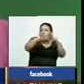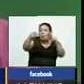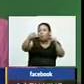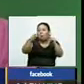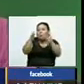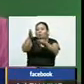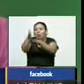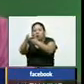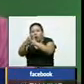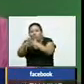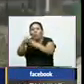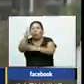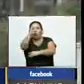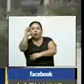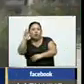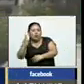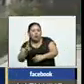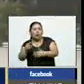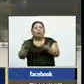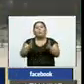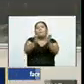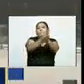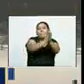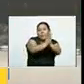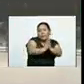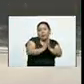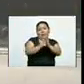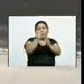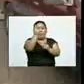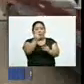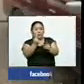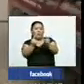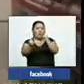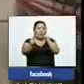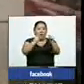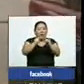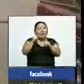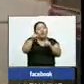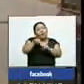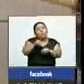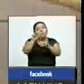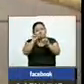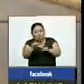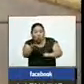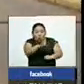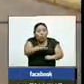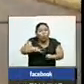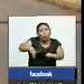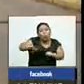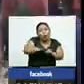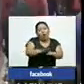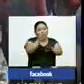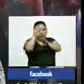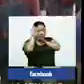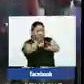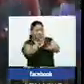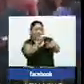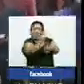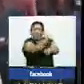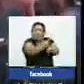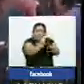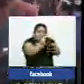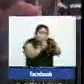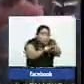Estados Unidos, Costa Rica. Piden a las autoridades donde transitan migrantes que garanticen el paso respetando los derechos humanos